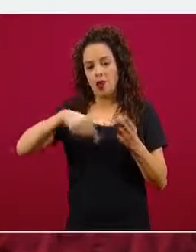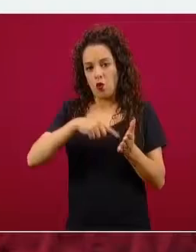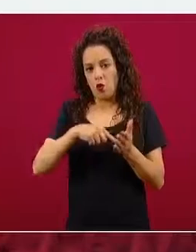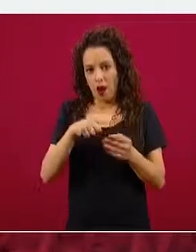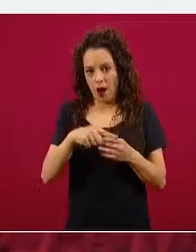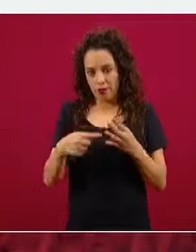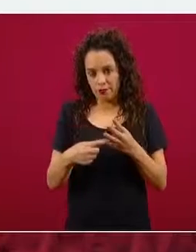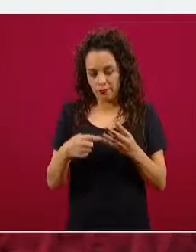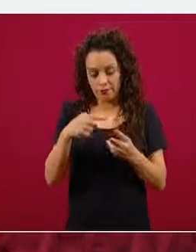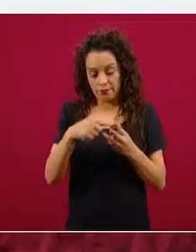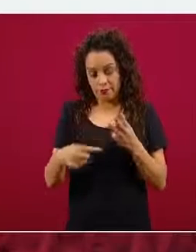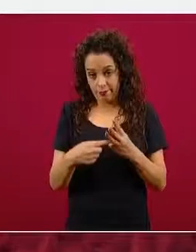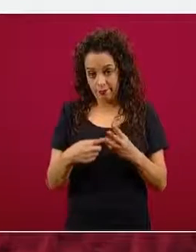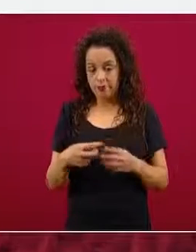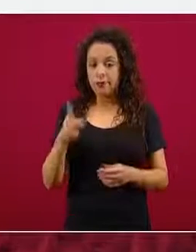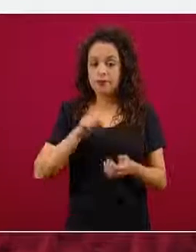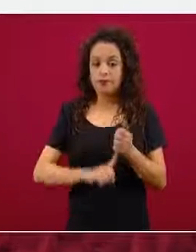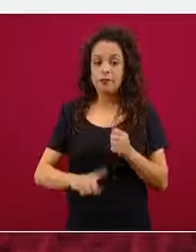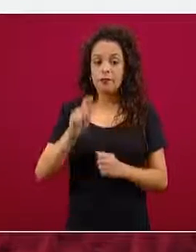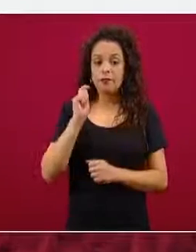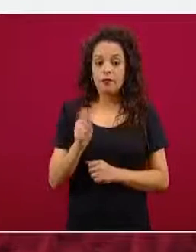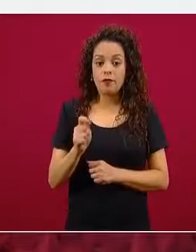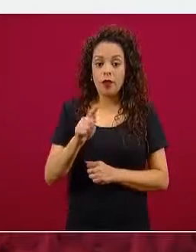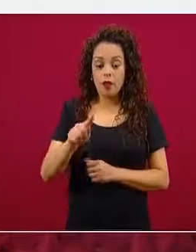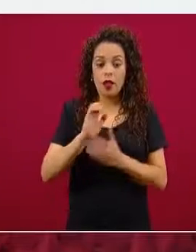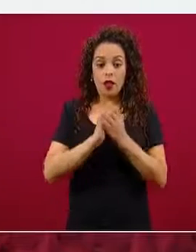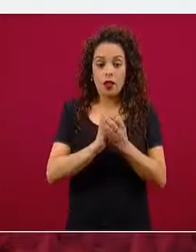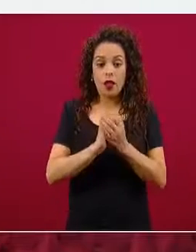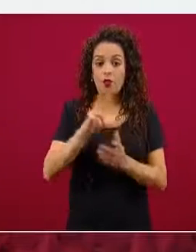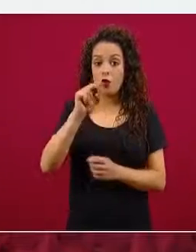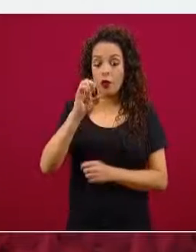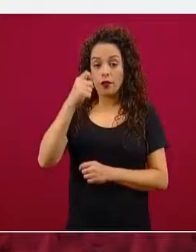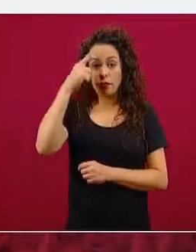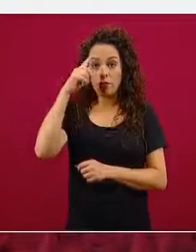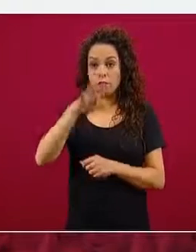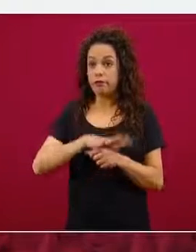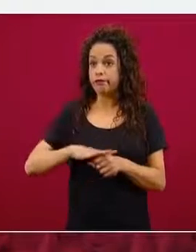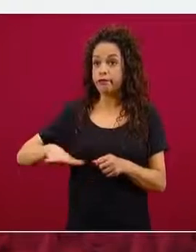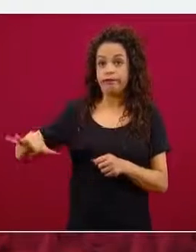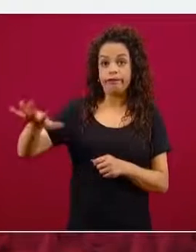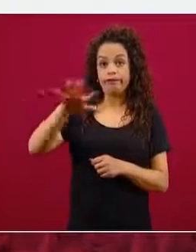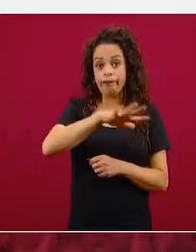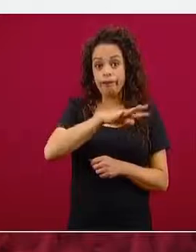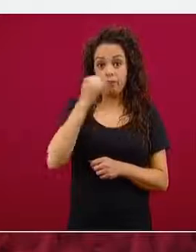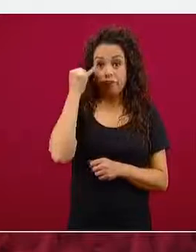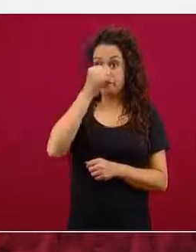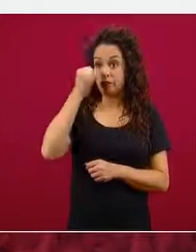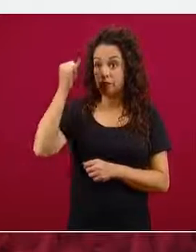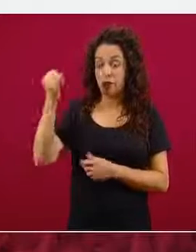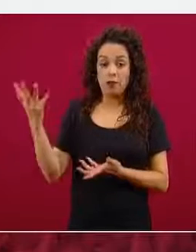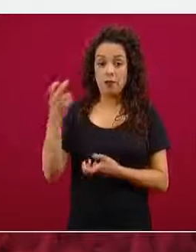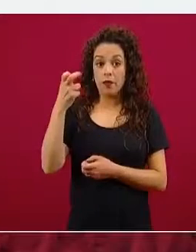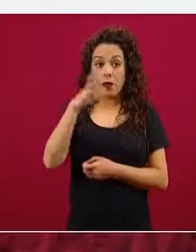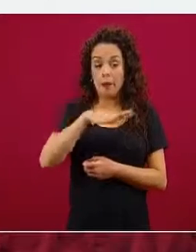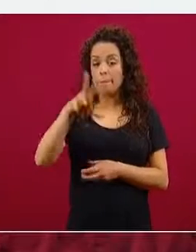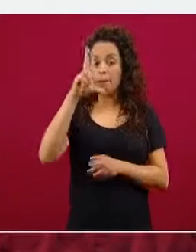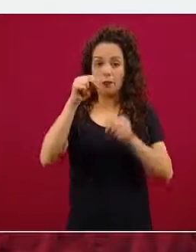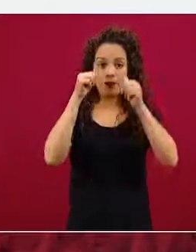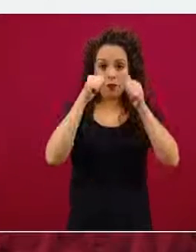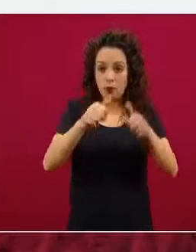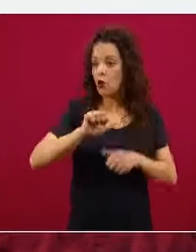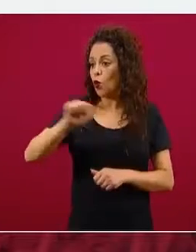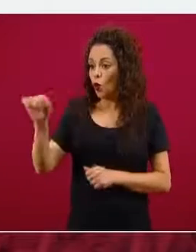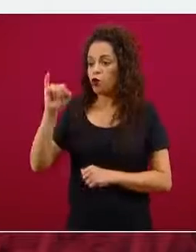El tema rural, a pesar de que Tandas no es un programa que se dedique al sector rural, de hecho es el único sector que no atiende a todos los